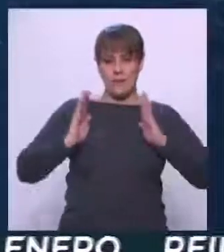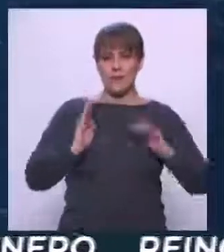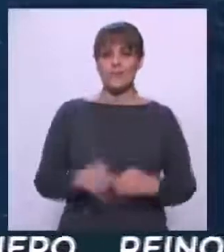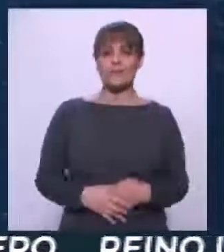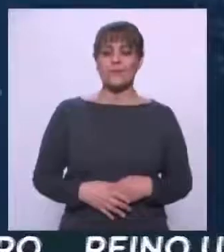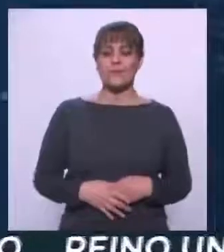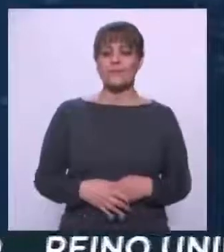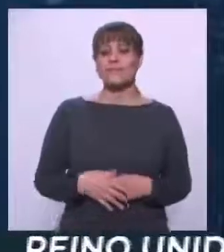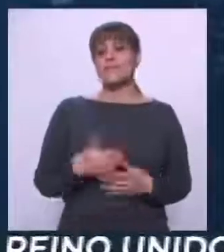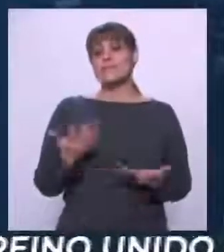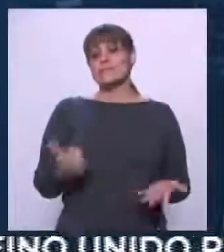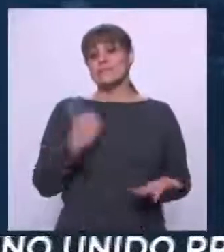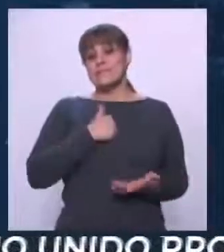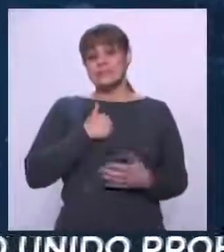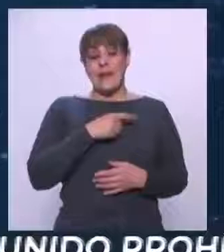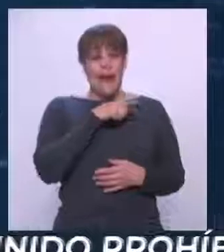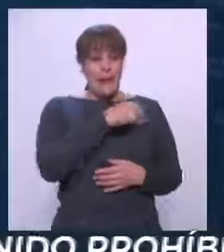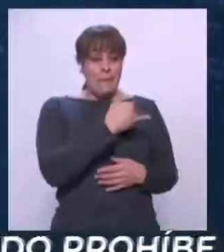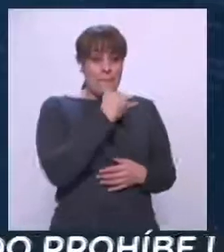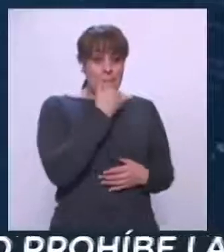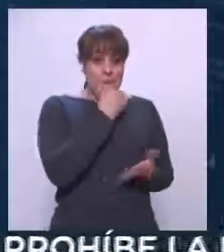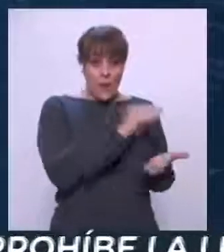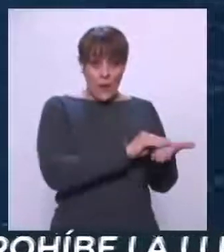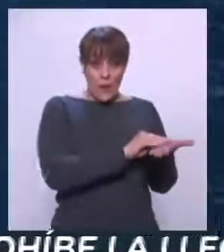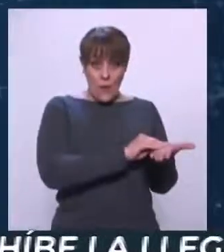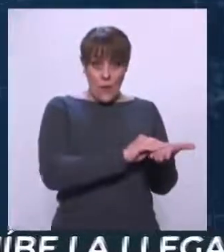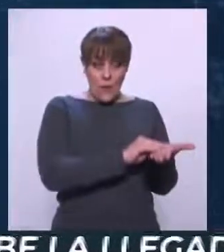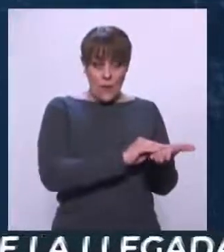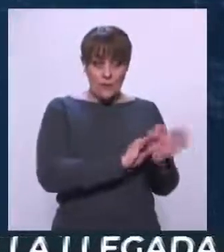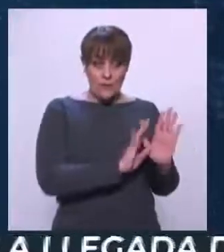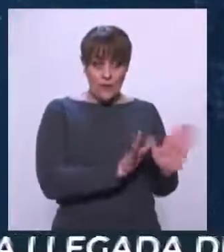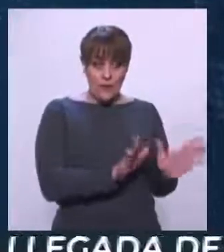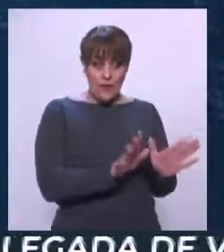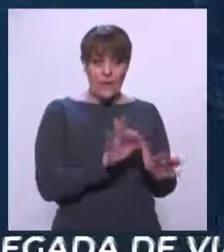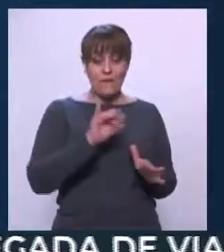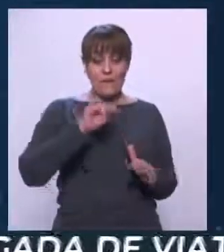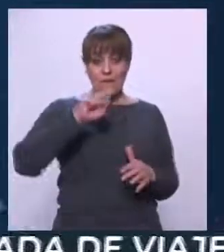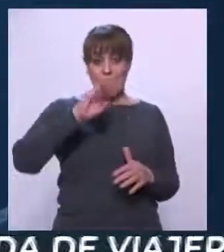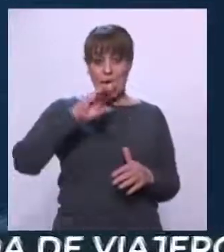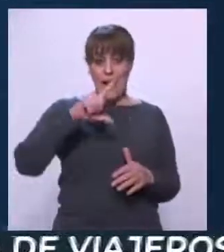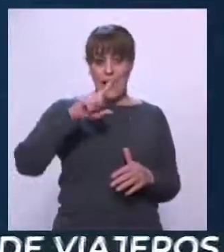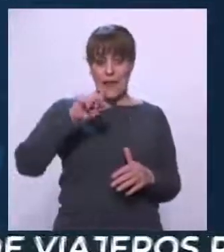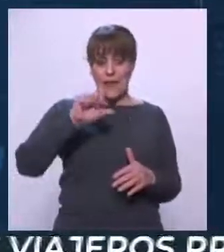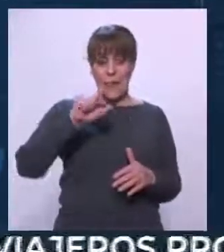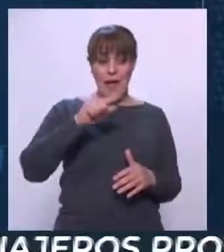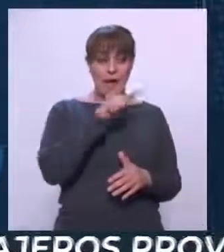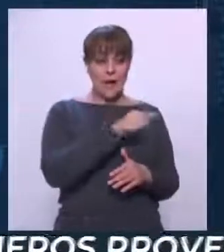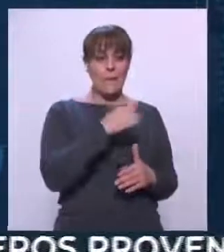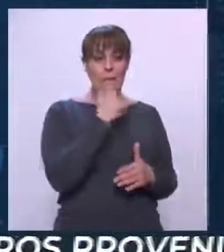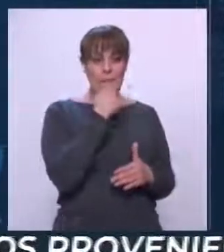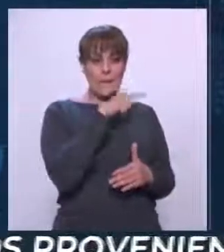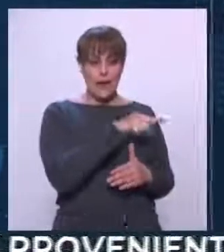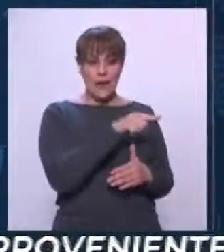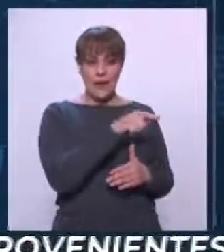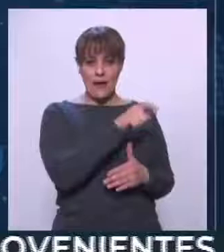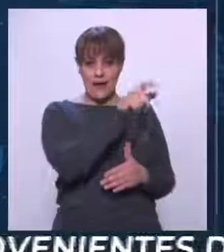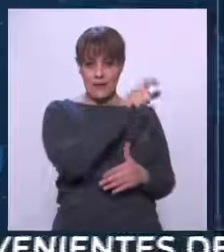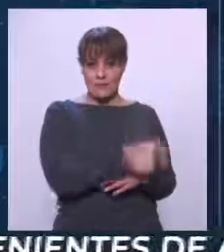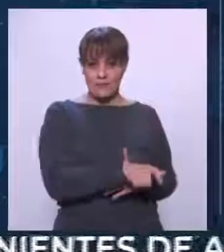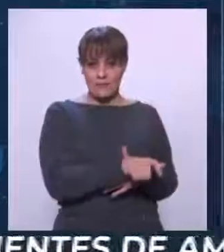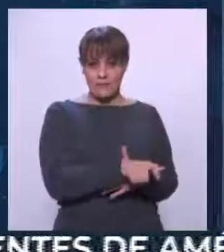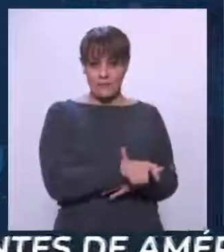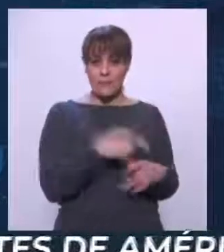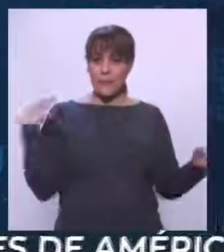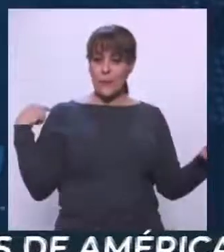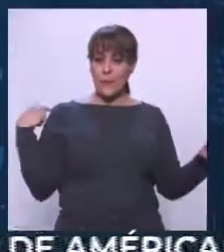lamentablemente en esta exoneración que hace la Fiscalía General de la República del general Salvador Cienfuegos,